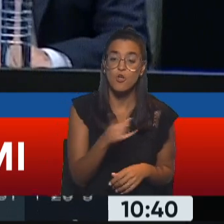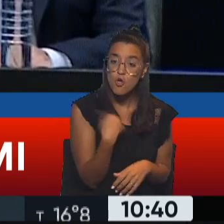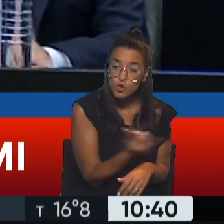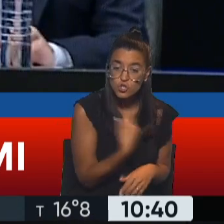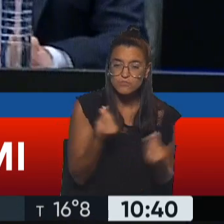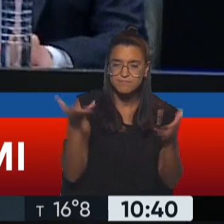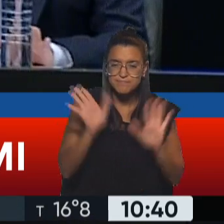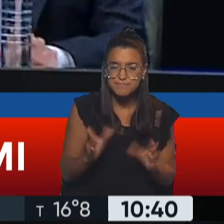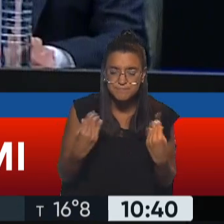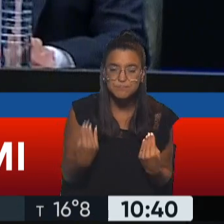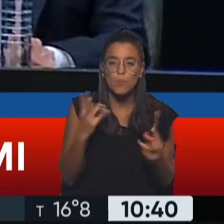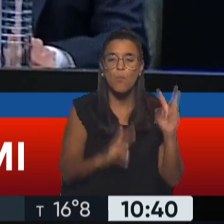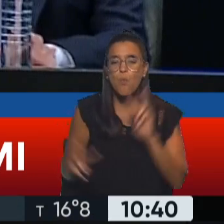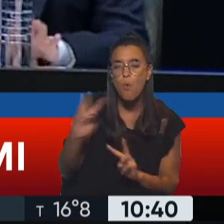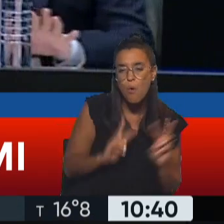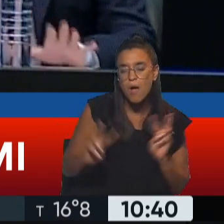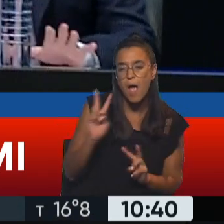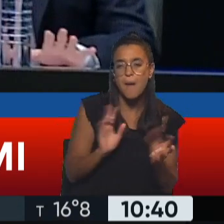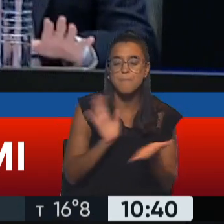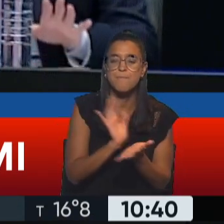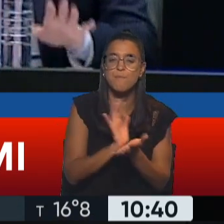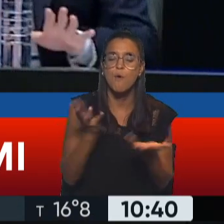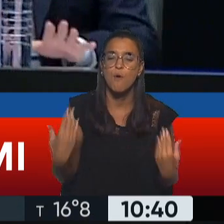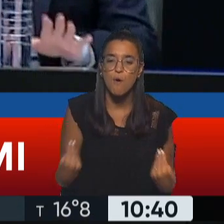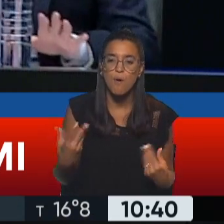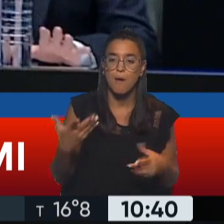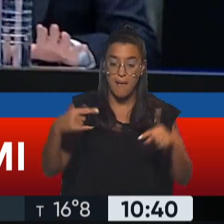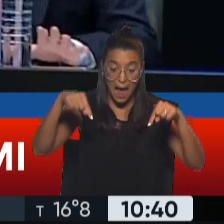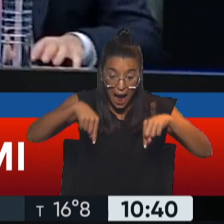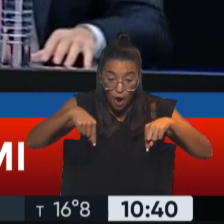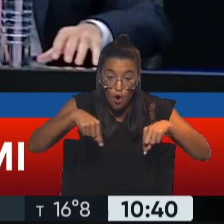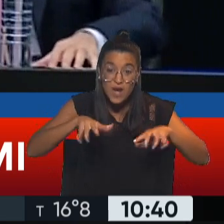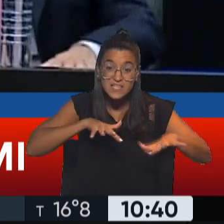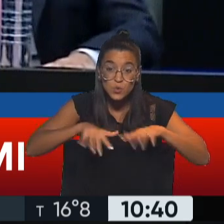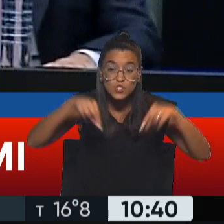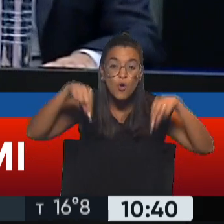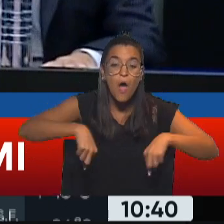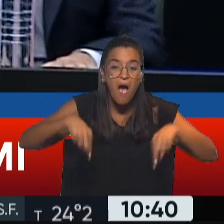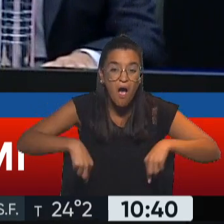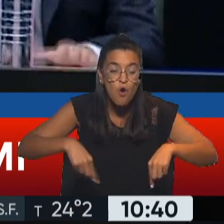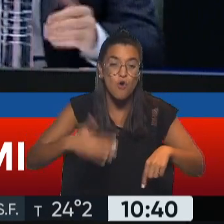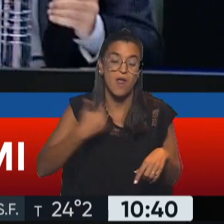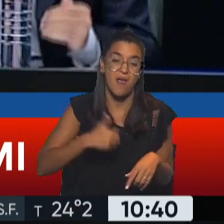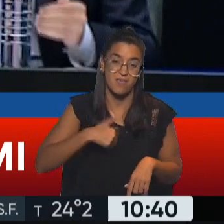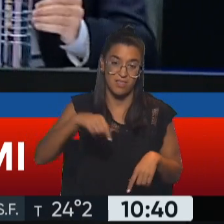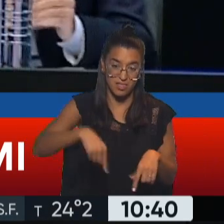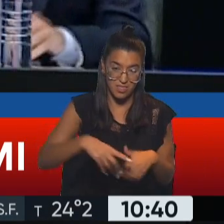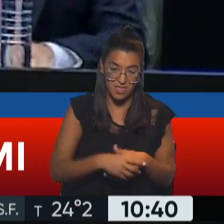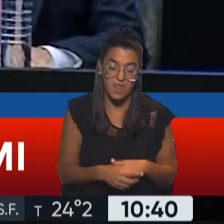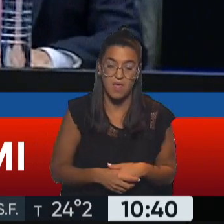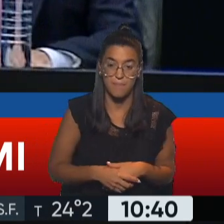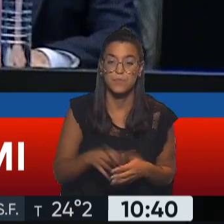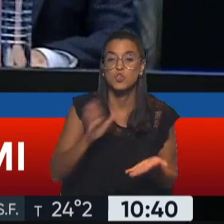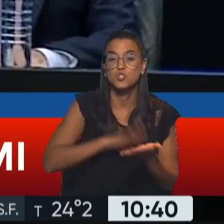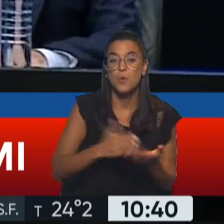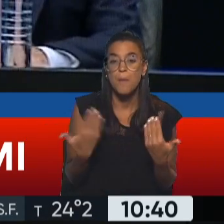Nosotros lo que hicimos fue buscar sanar el presente tan duro que la Argentina enfrentaba en cuanto a